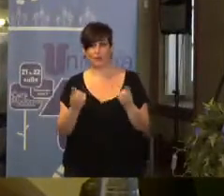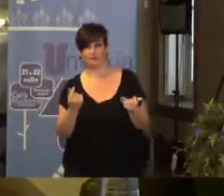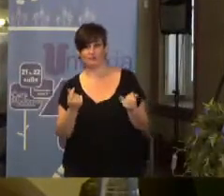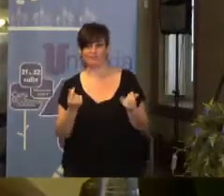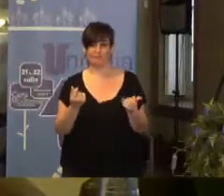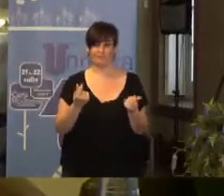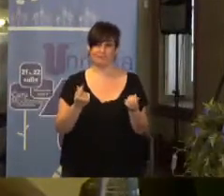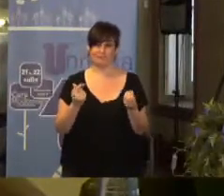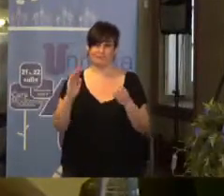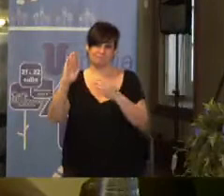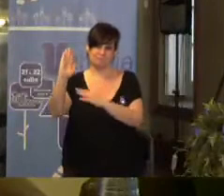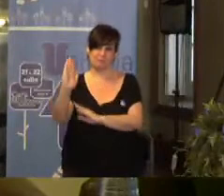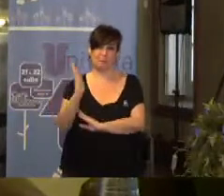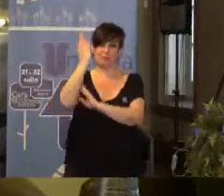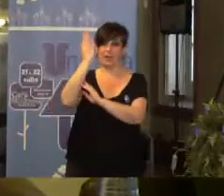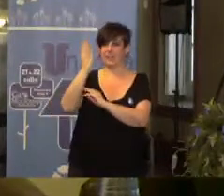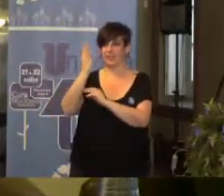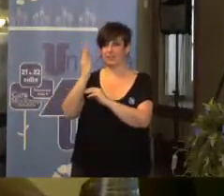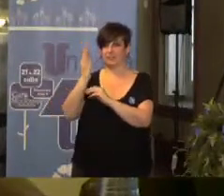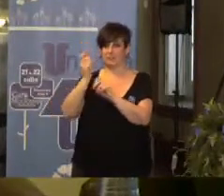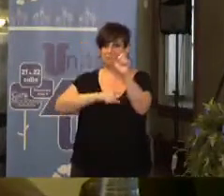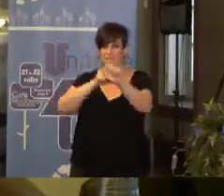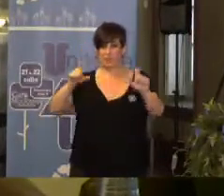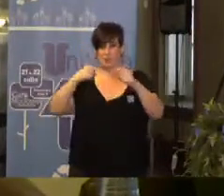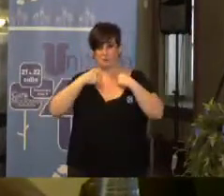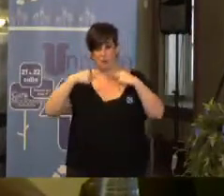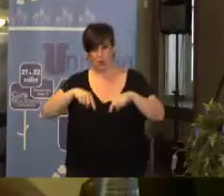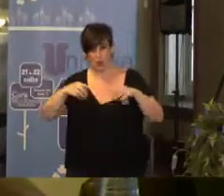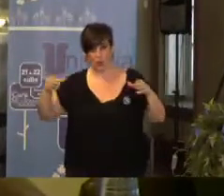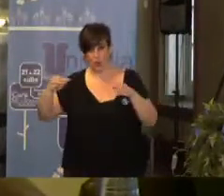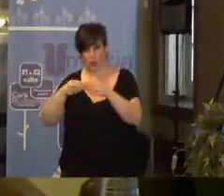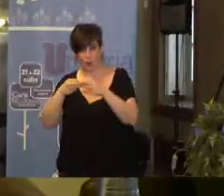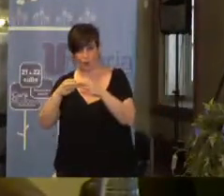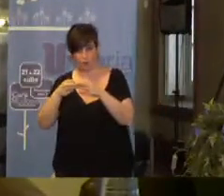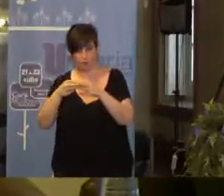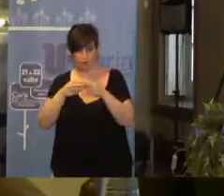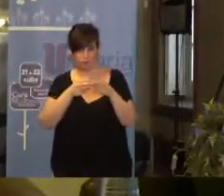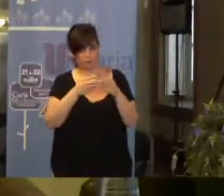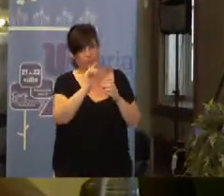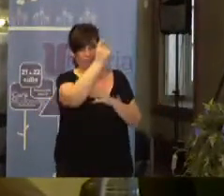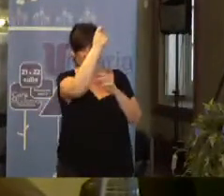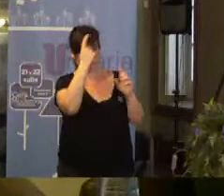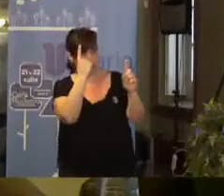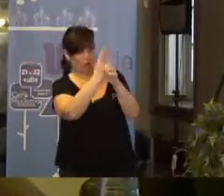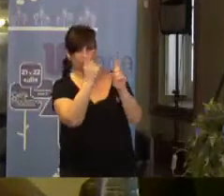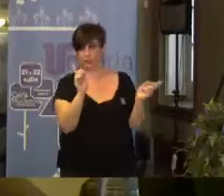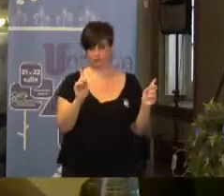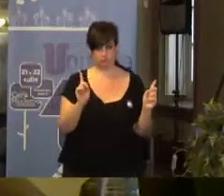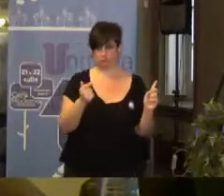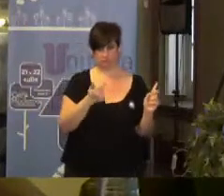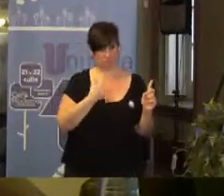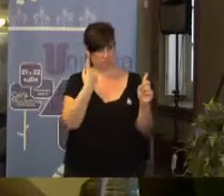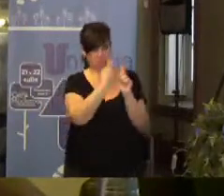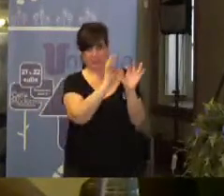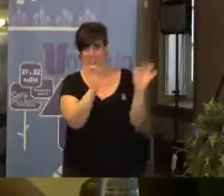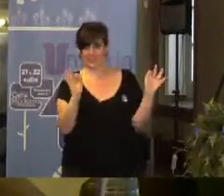unha confabulación de perdedores e perdedoras contra alguén que gana. Non, eu non estou contra ninguén,